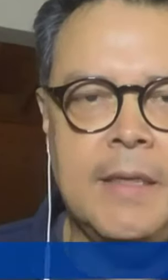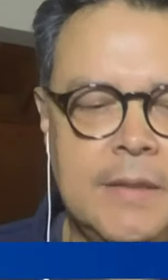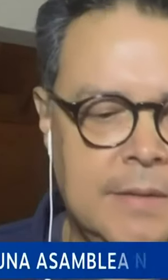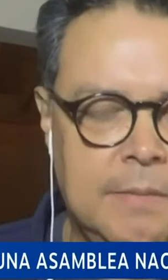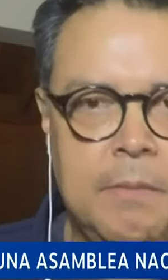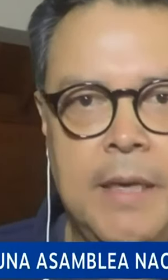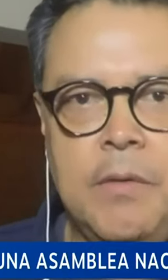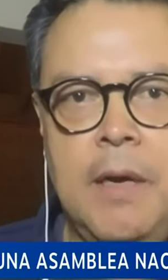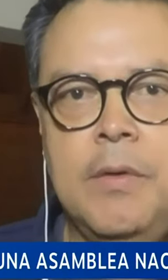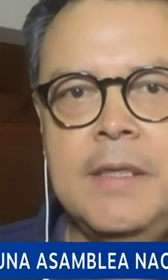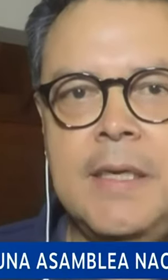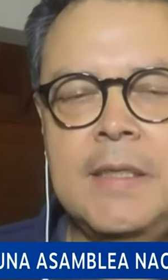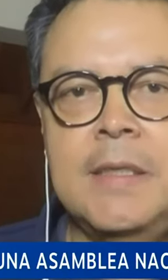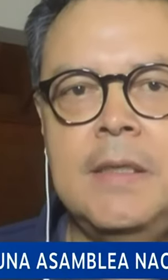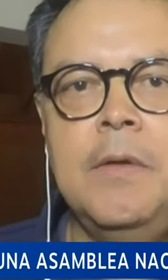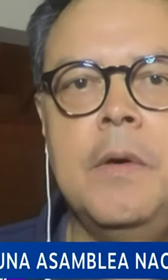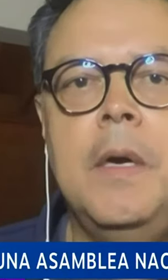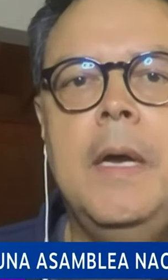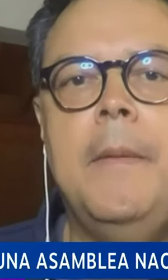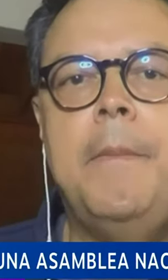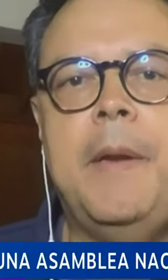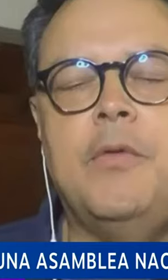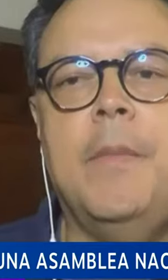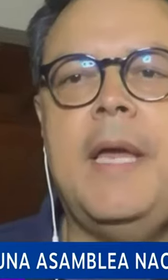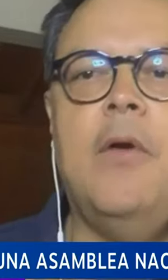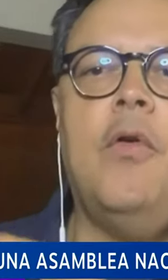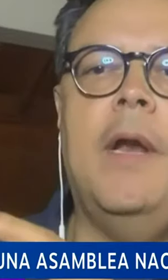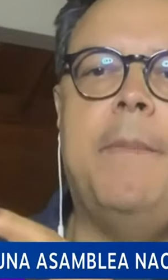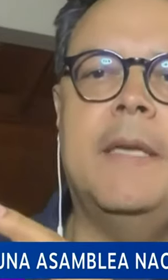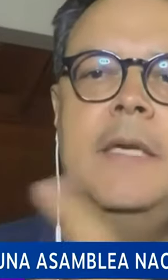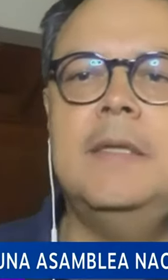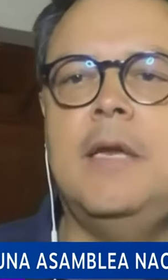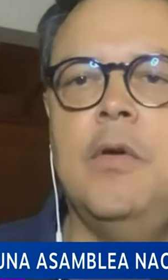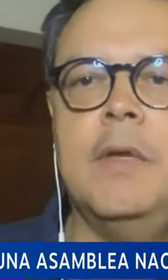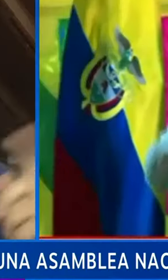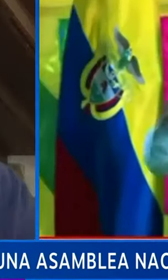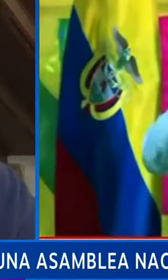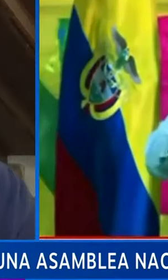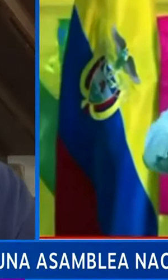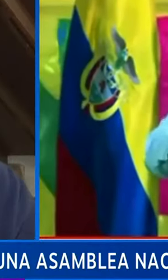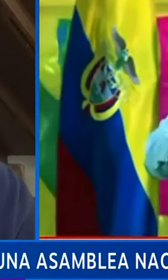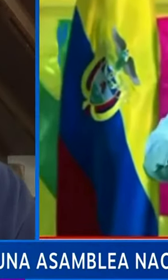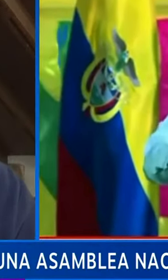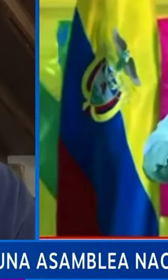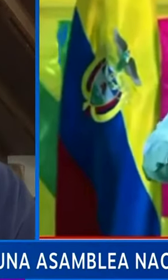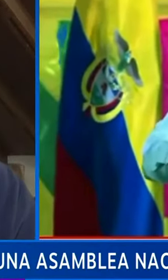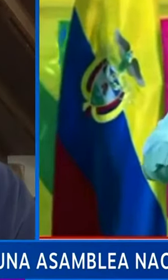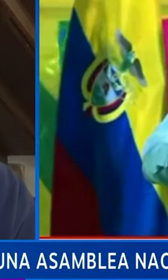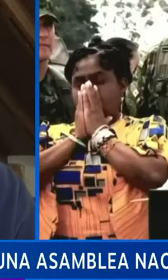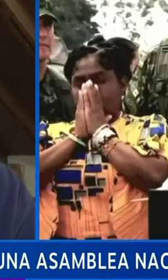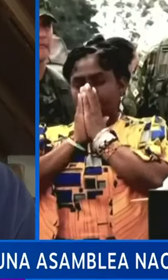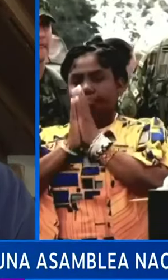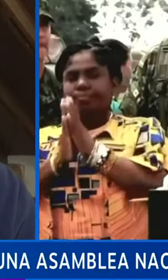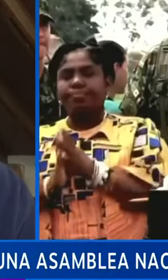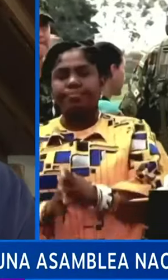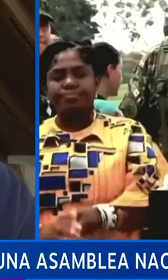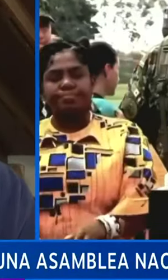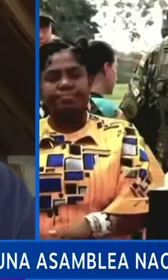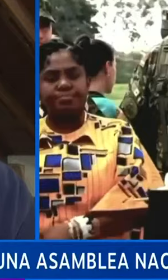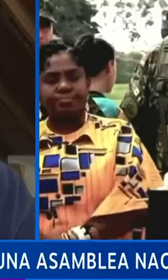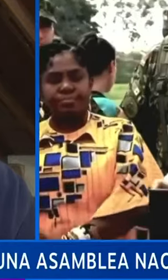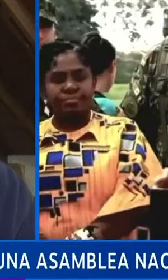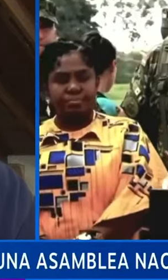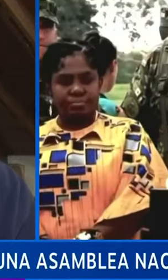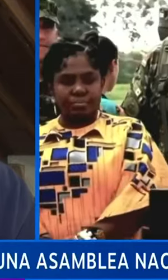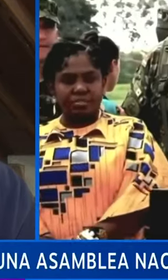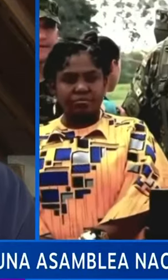hecho varias varios jalones en ese sentido Pero yo me quedo con la parte anterior del doctor de la calle de esa frase andreina mire el